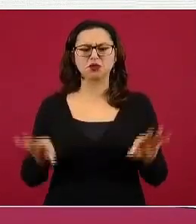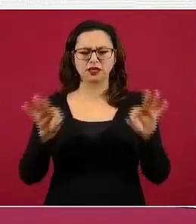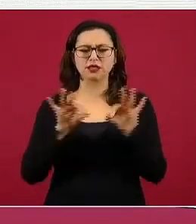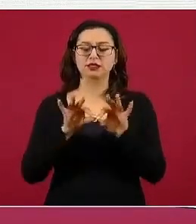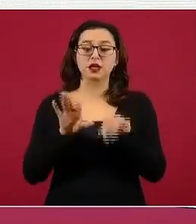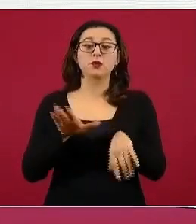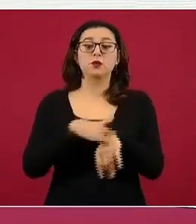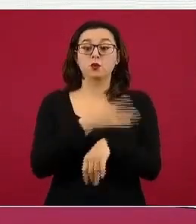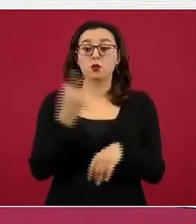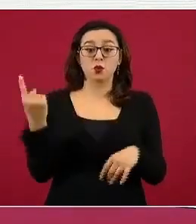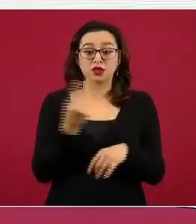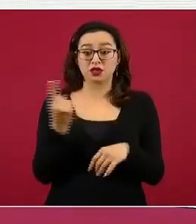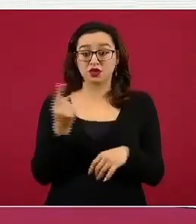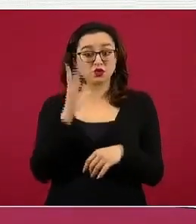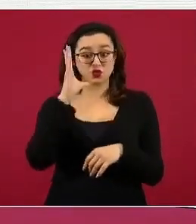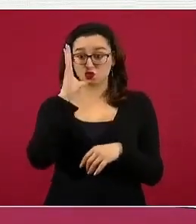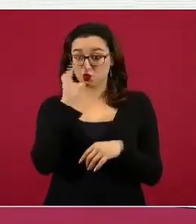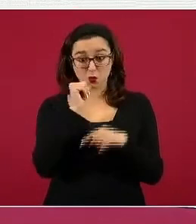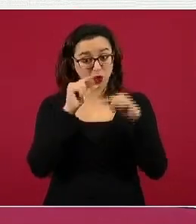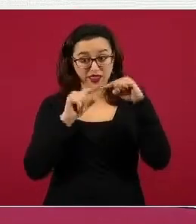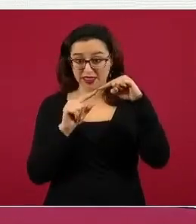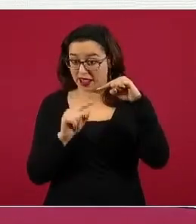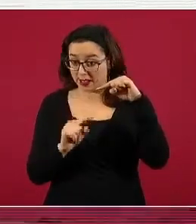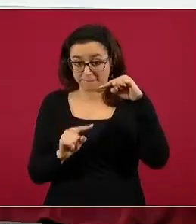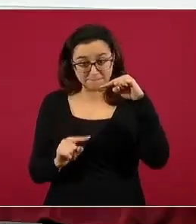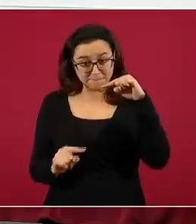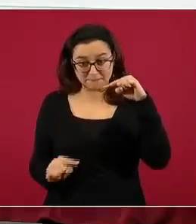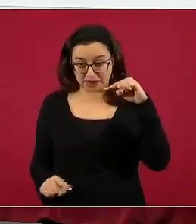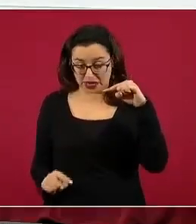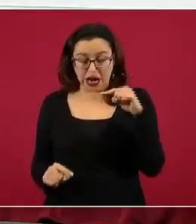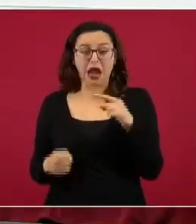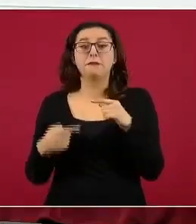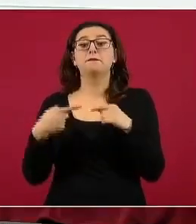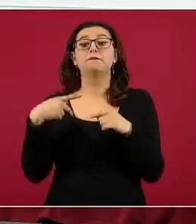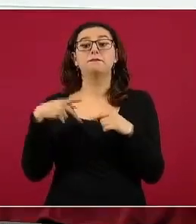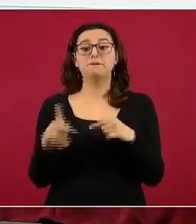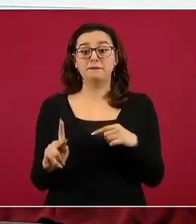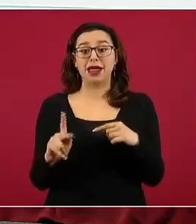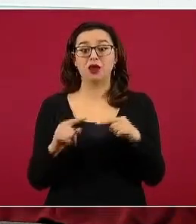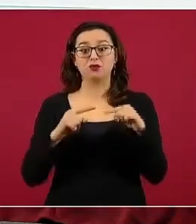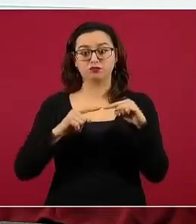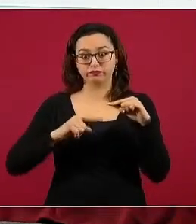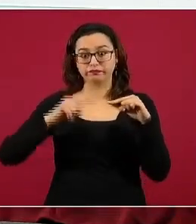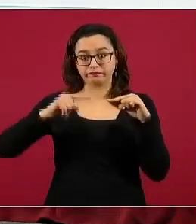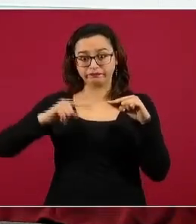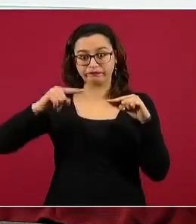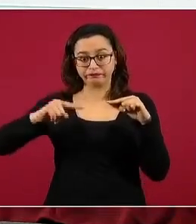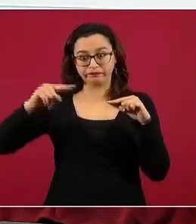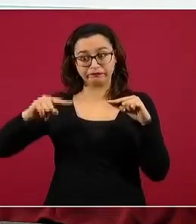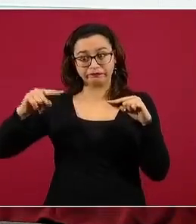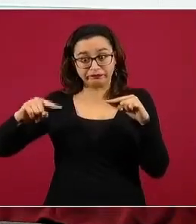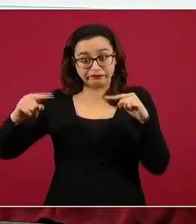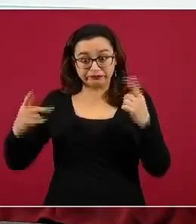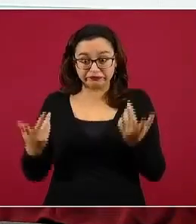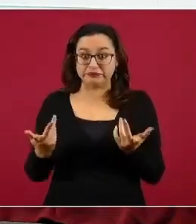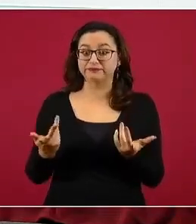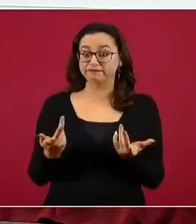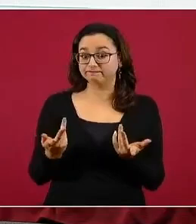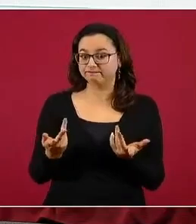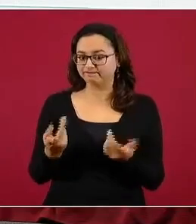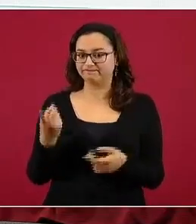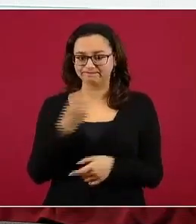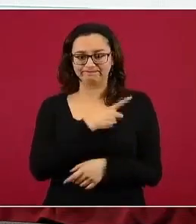este momento y no logra seguir descendiendo, hay que también empezar y hacer y reforzar acciones